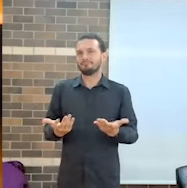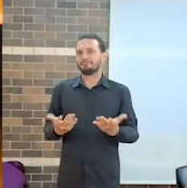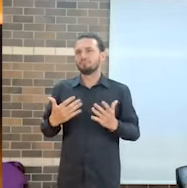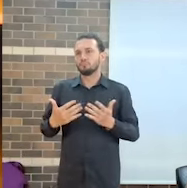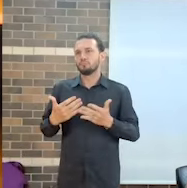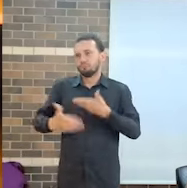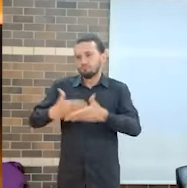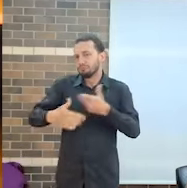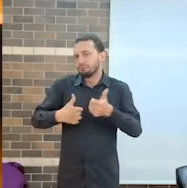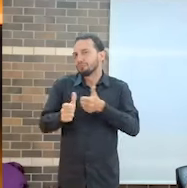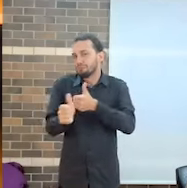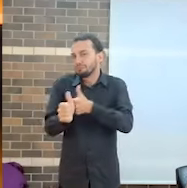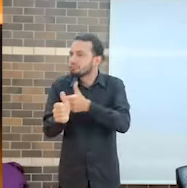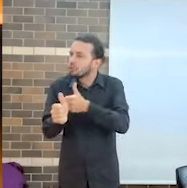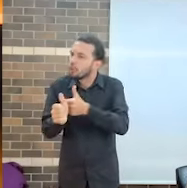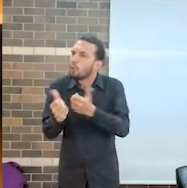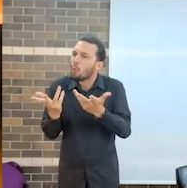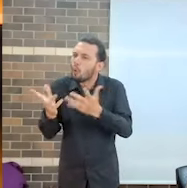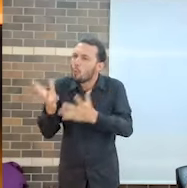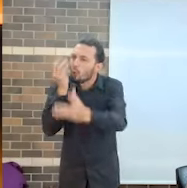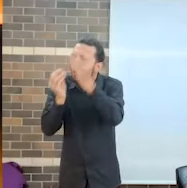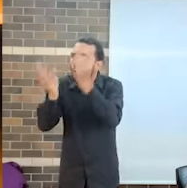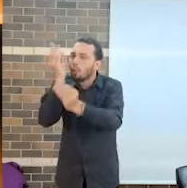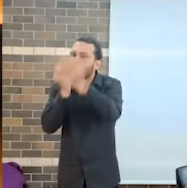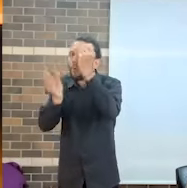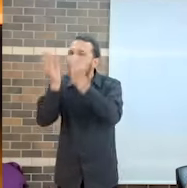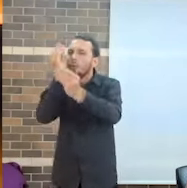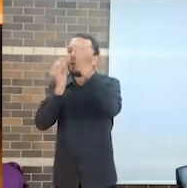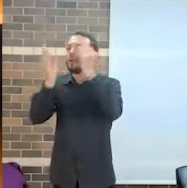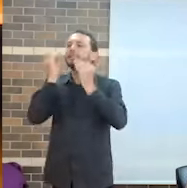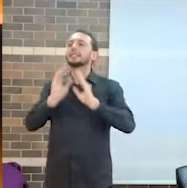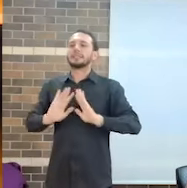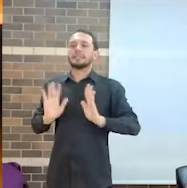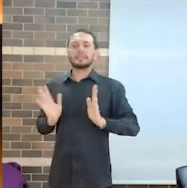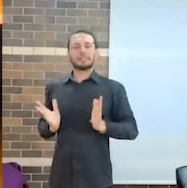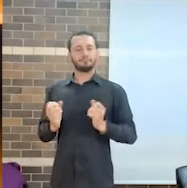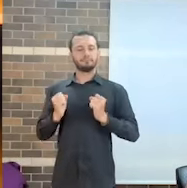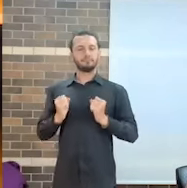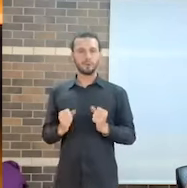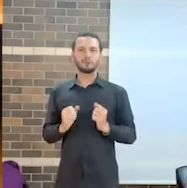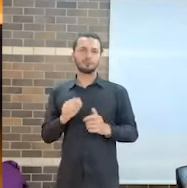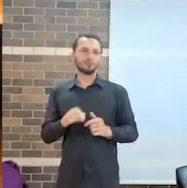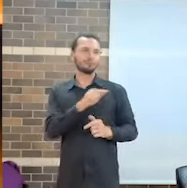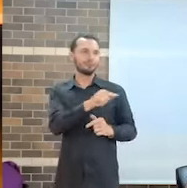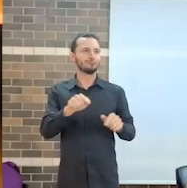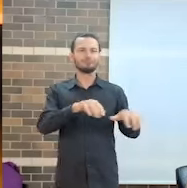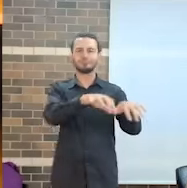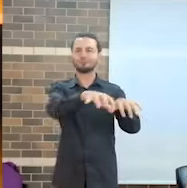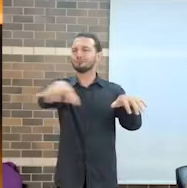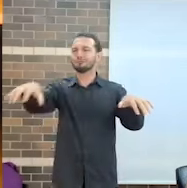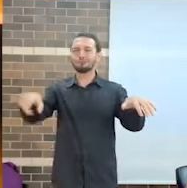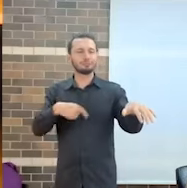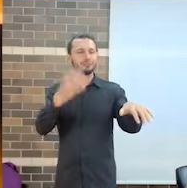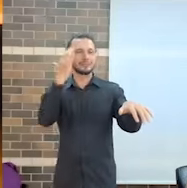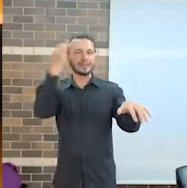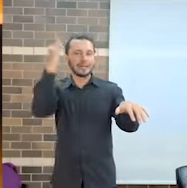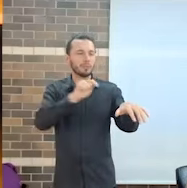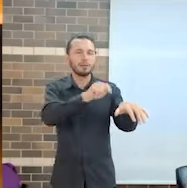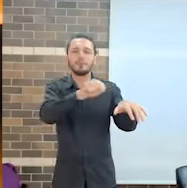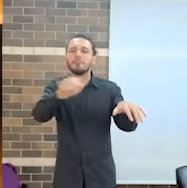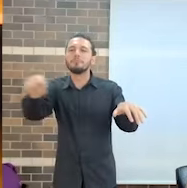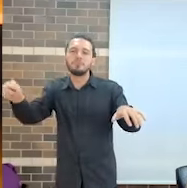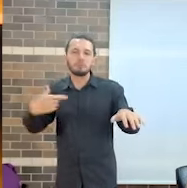que he acompañado y he aprendido pues desde las bases y desde también los espacios académicos. Bueno, eso